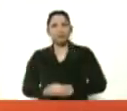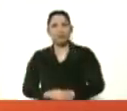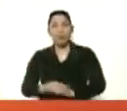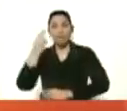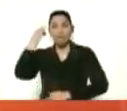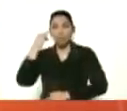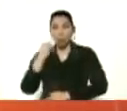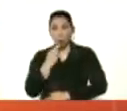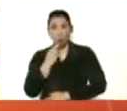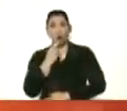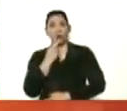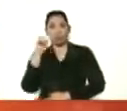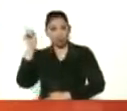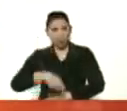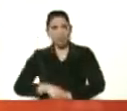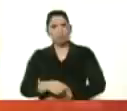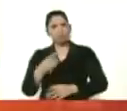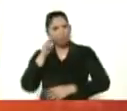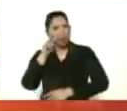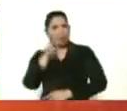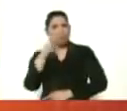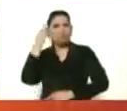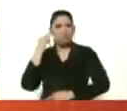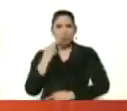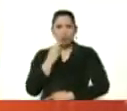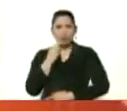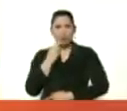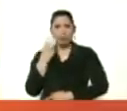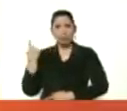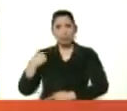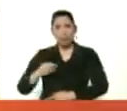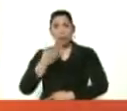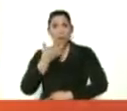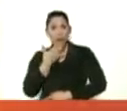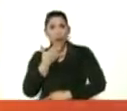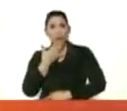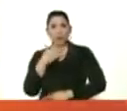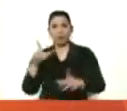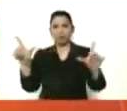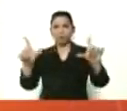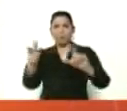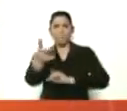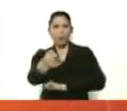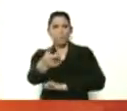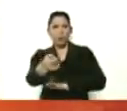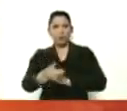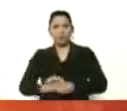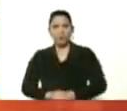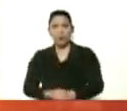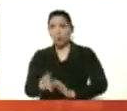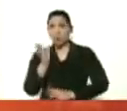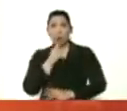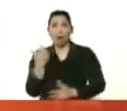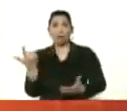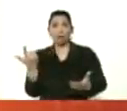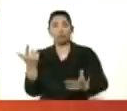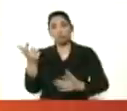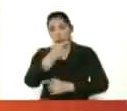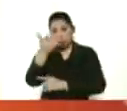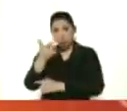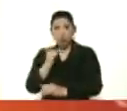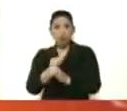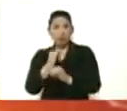Bolívar, Bolívar, recomendamos Bolívar. Para los que tengan Netflix, pues. Y para los que no lo tengan, búsquelo. Que